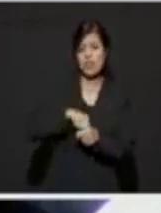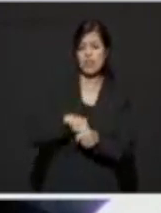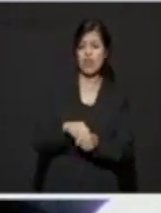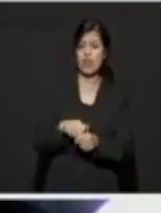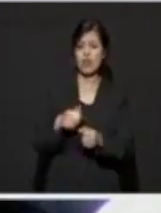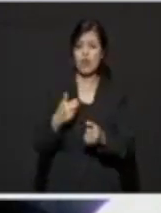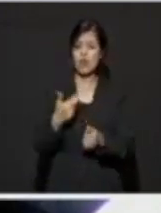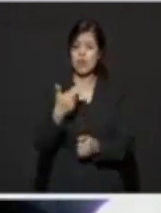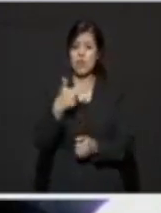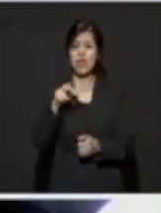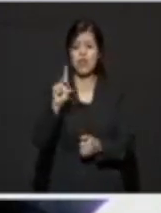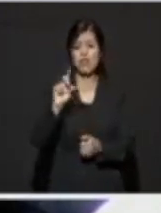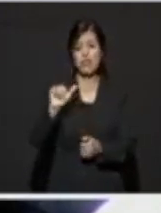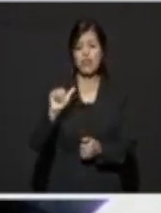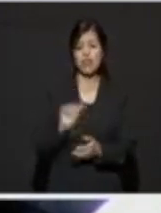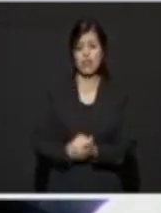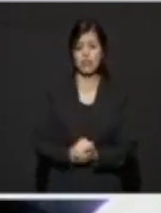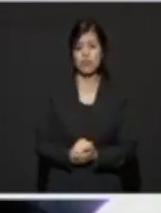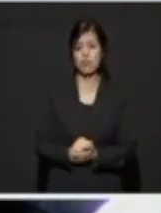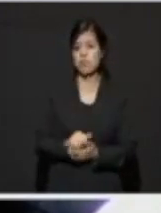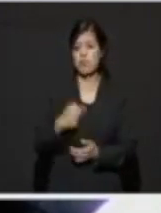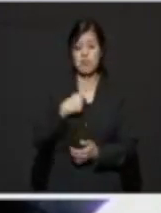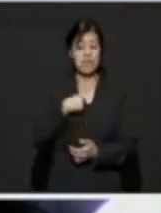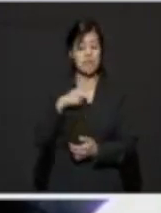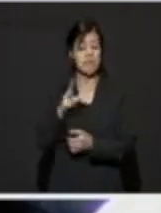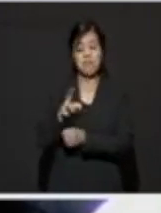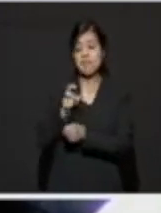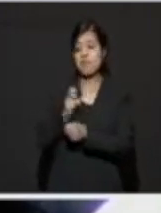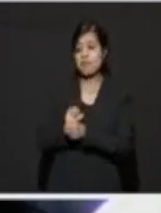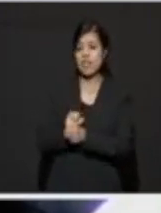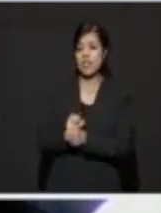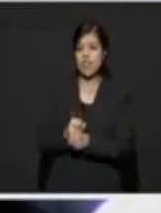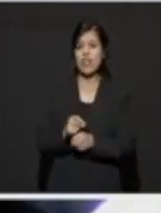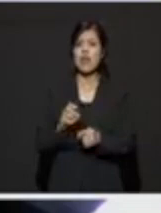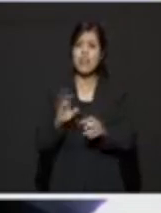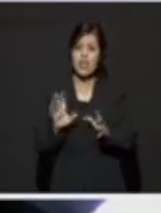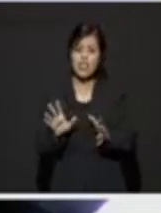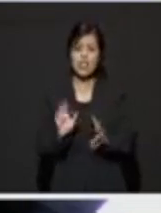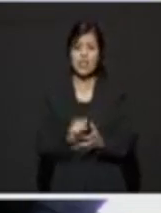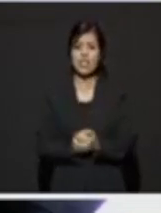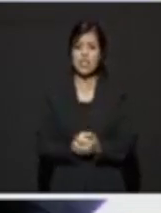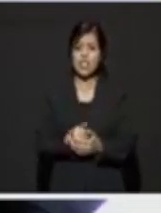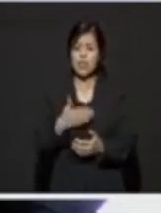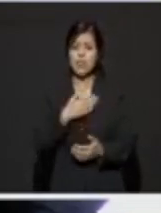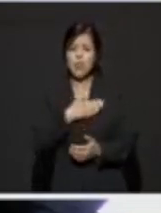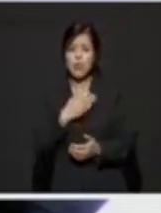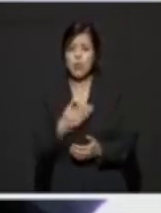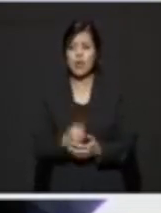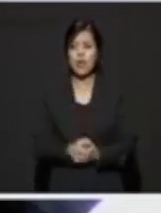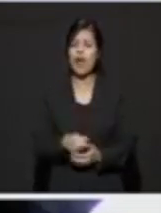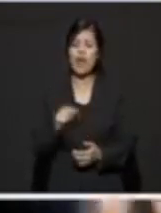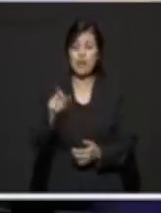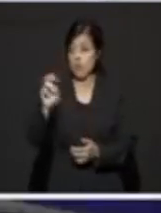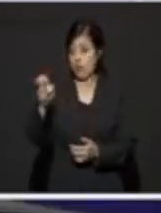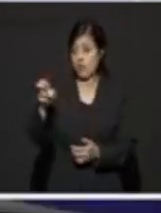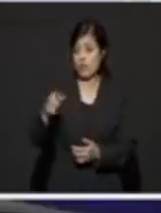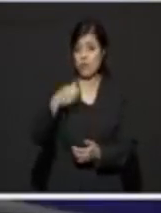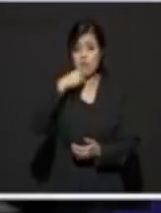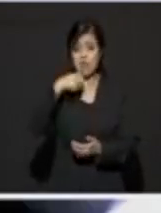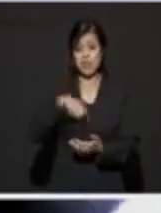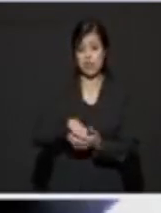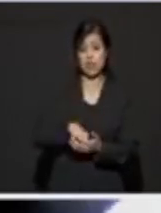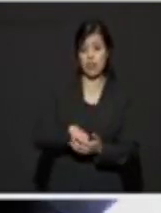Entonces, ¿cuál fue su cualidad? Esa, de que... ¿Sería buen secretario de Hacienda? Sí, que podría ser. Que podría ser un buen secretario. Pero ya tengo otro